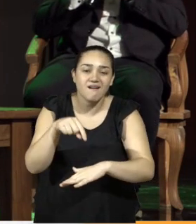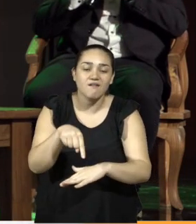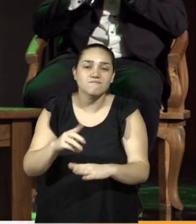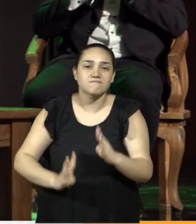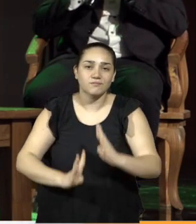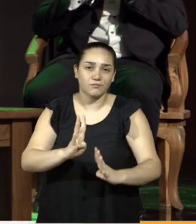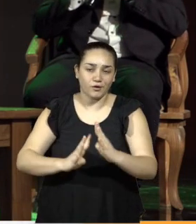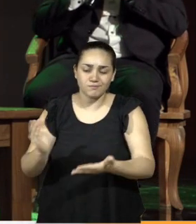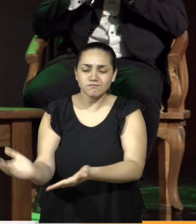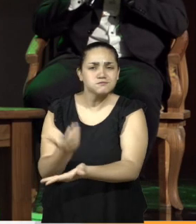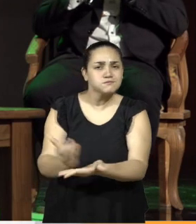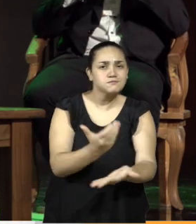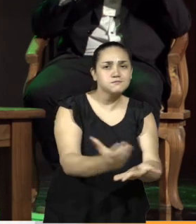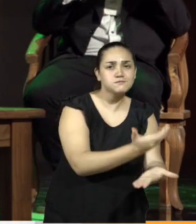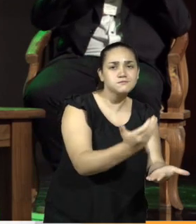nativos,